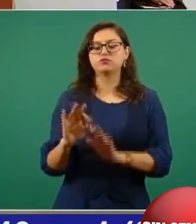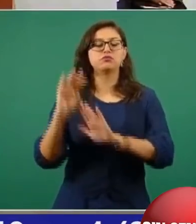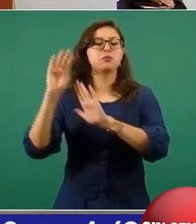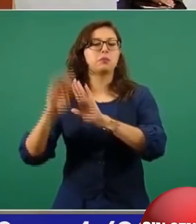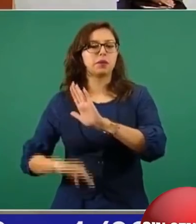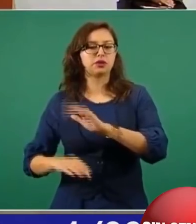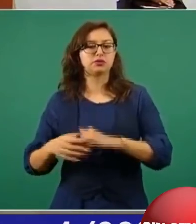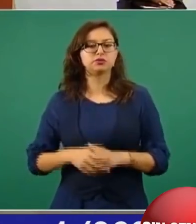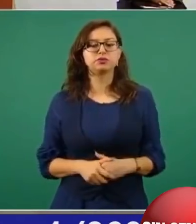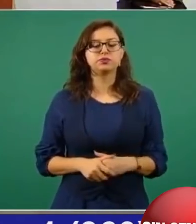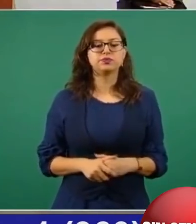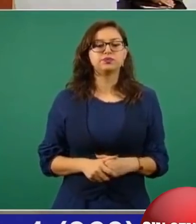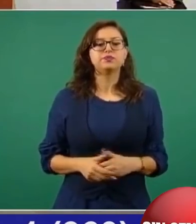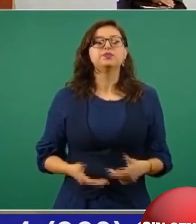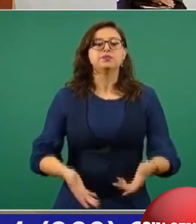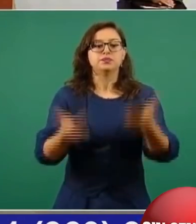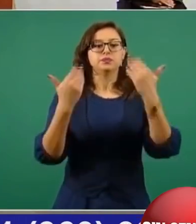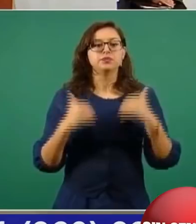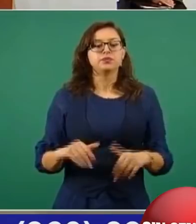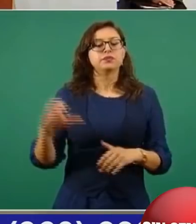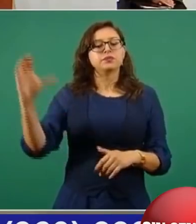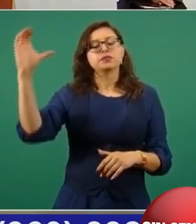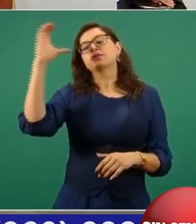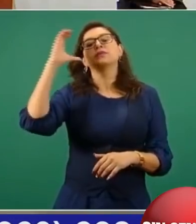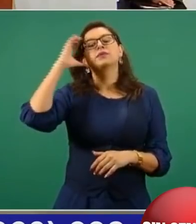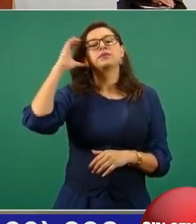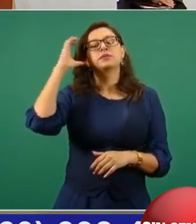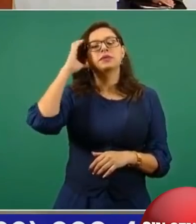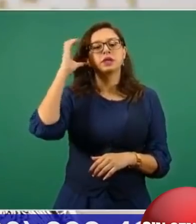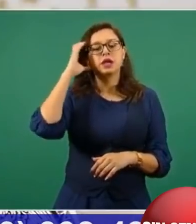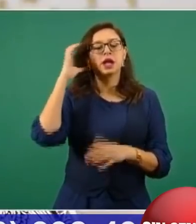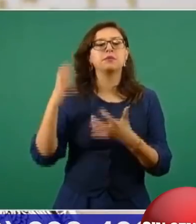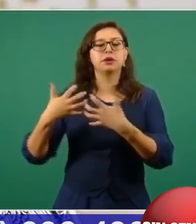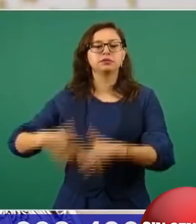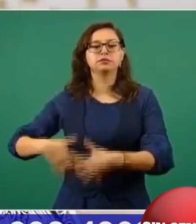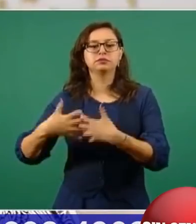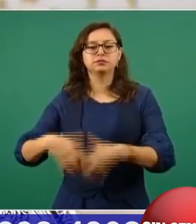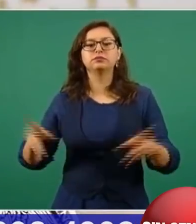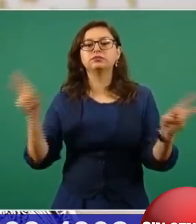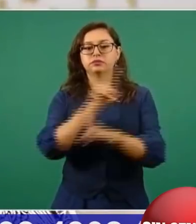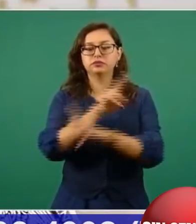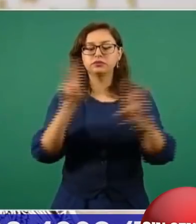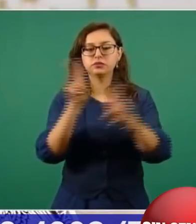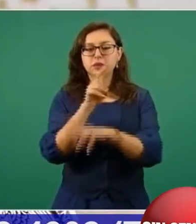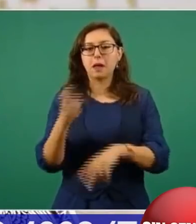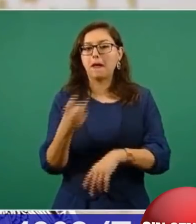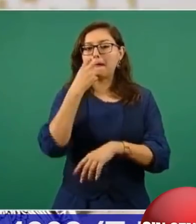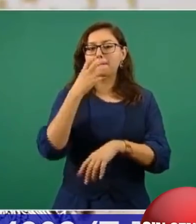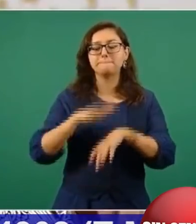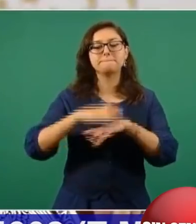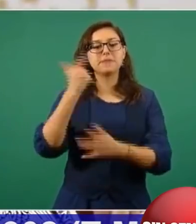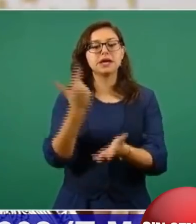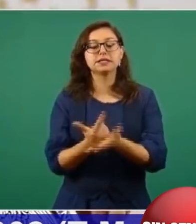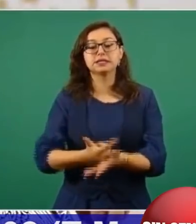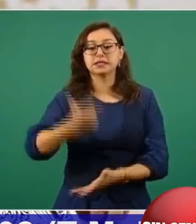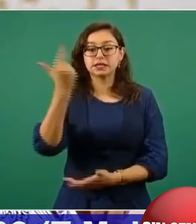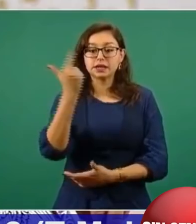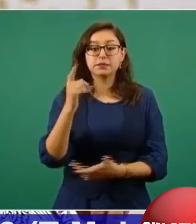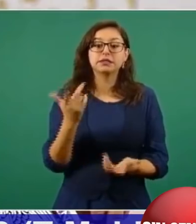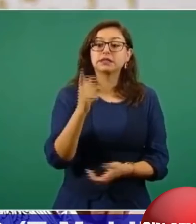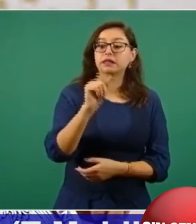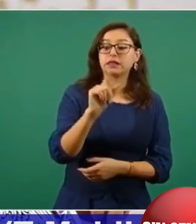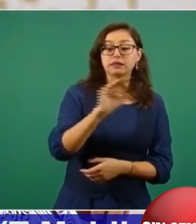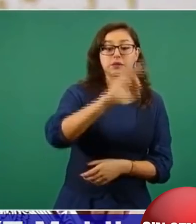siguiente. Y también las camas con ventilador, las camas para personas en estado crítico, ya no queda ninguna